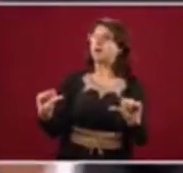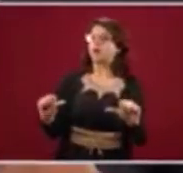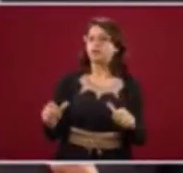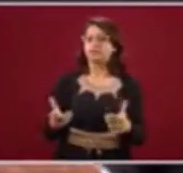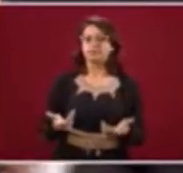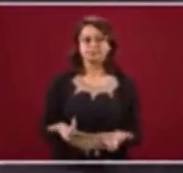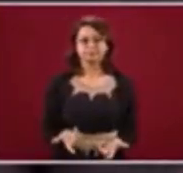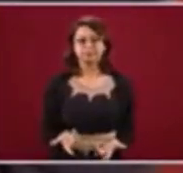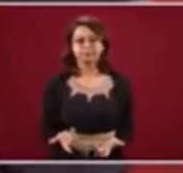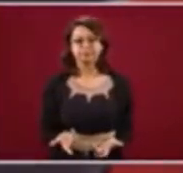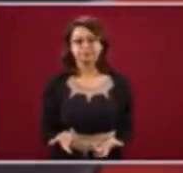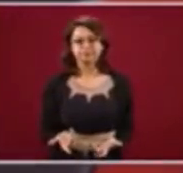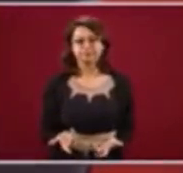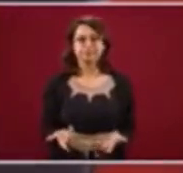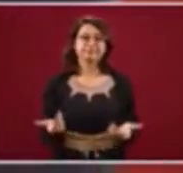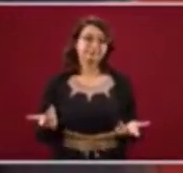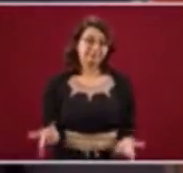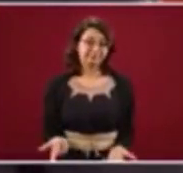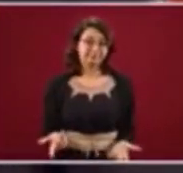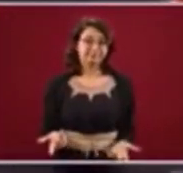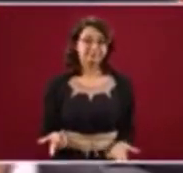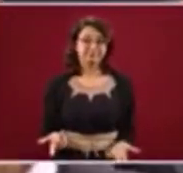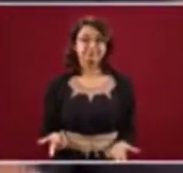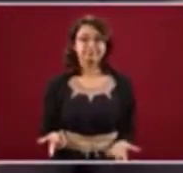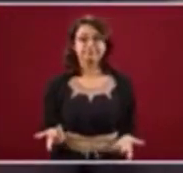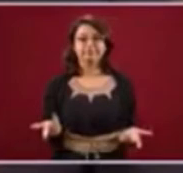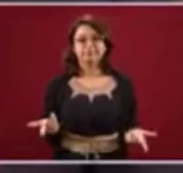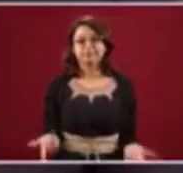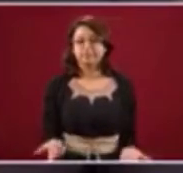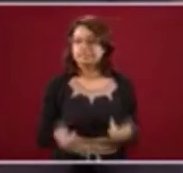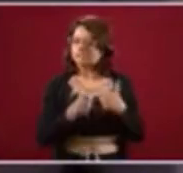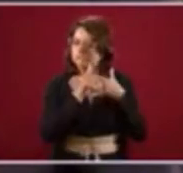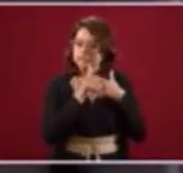Bueno, la palabra lo dice, conservar.